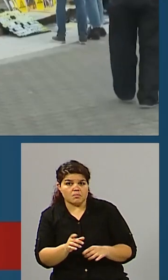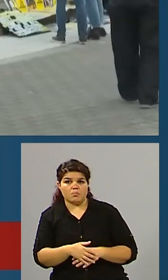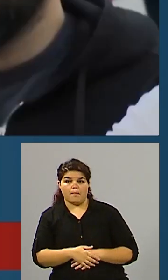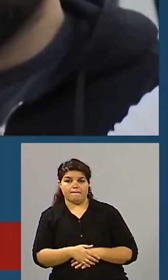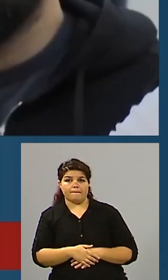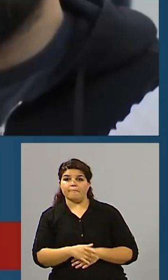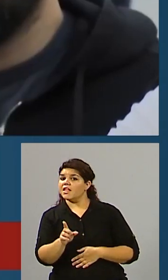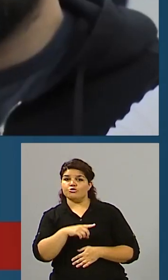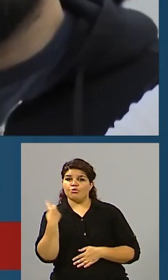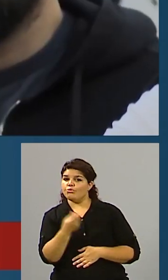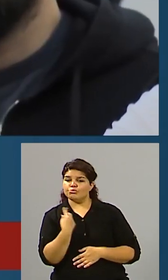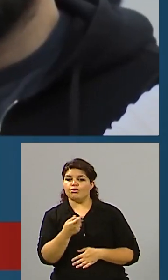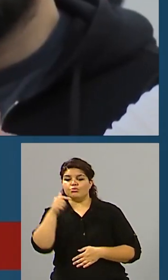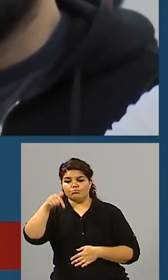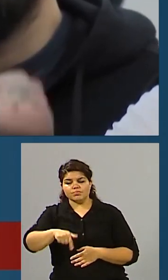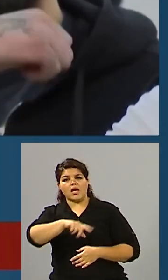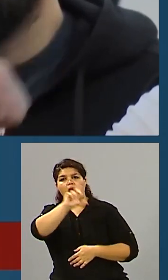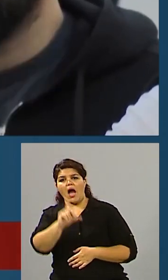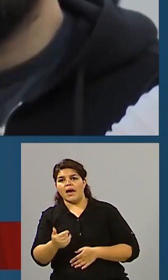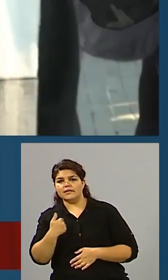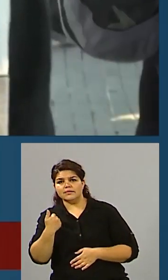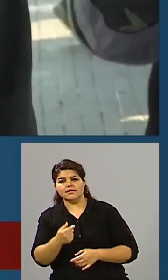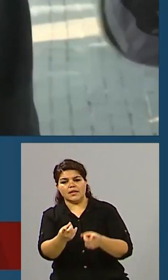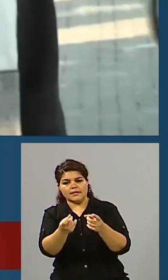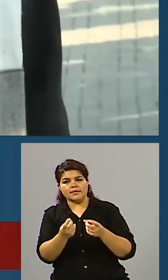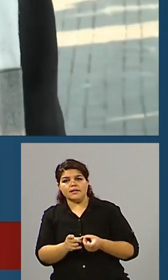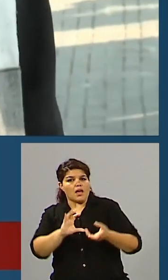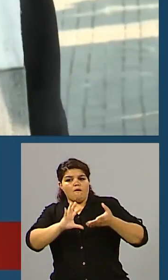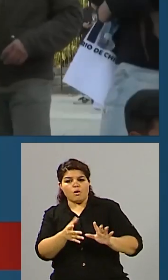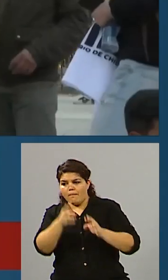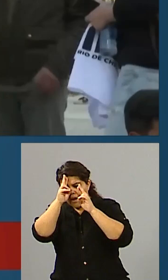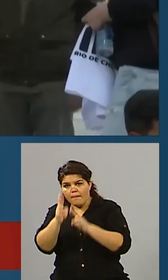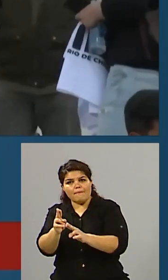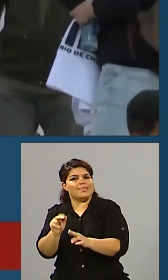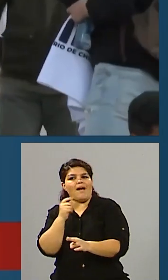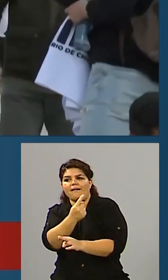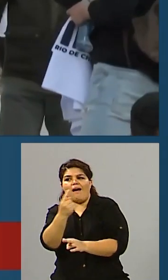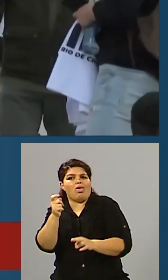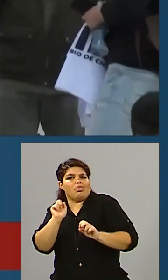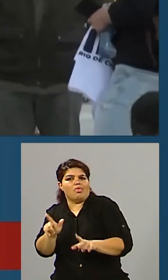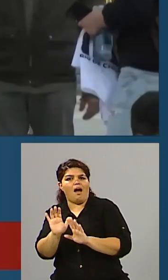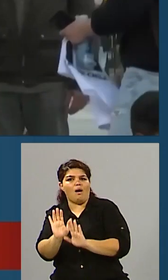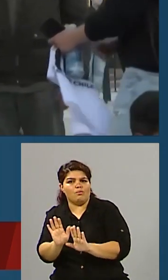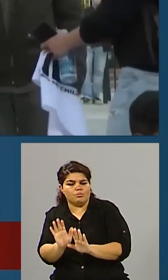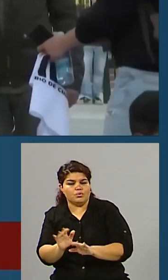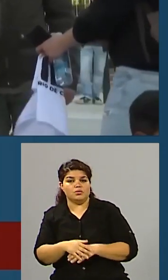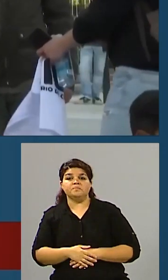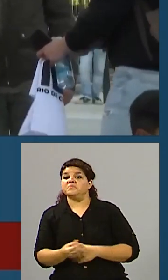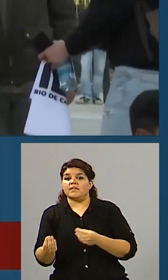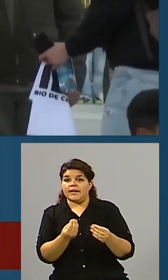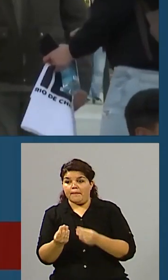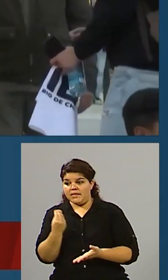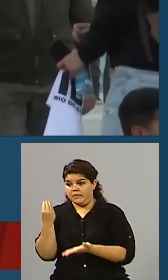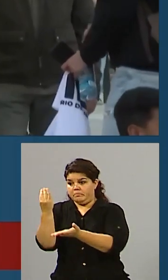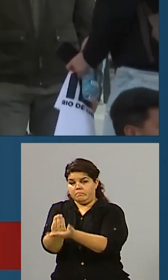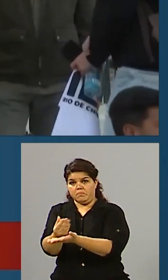como nos debemos todos, y que fundamentalmente vamos a encontrarnos con un presidente que va